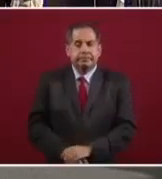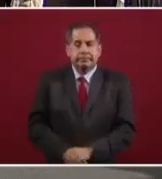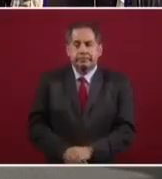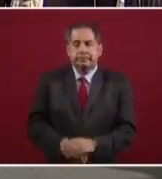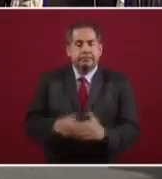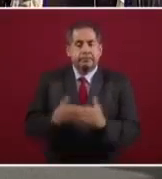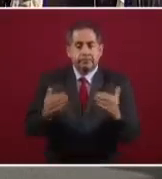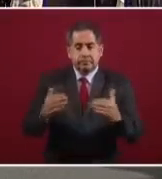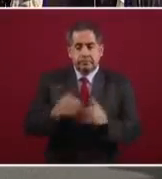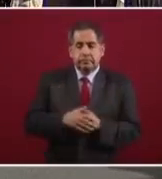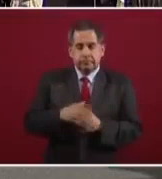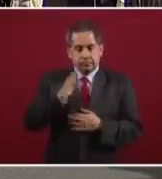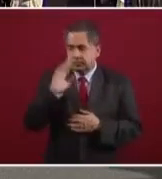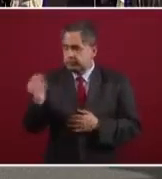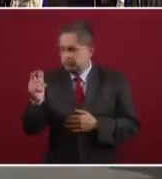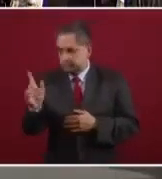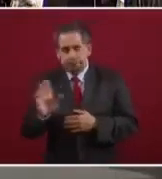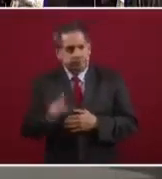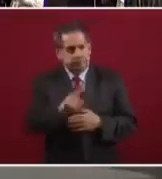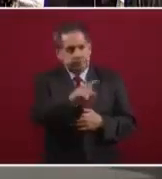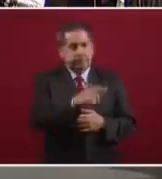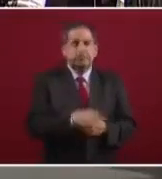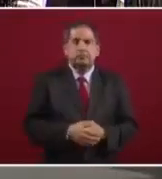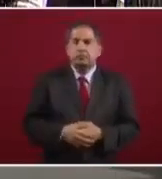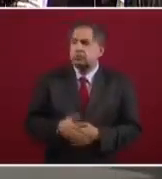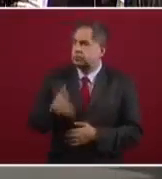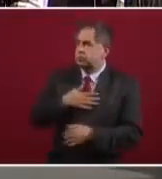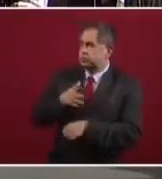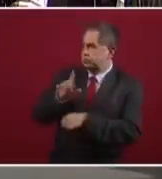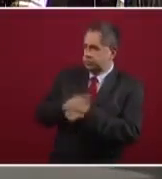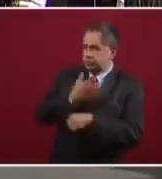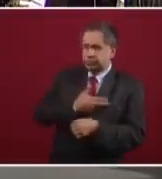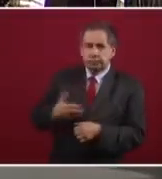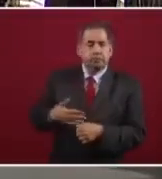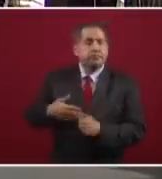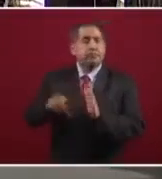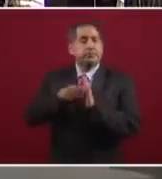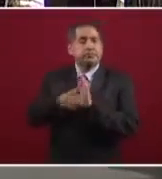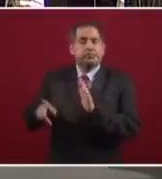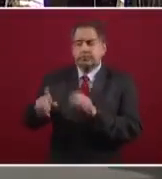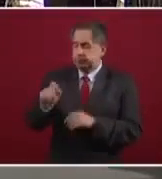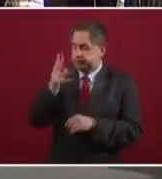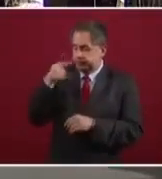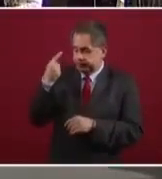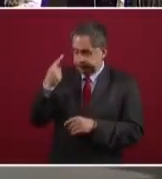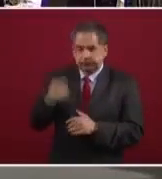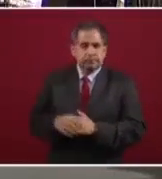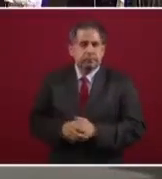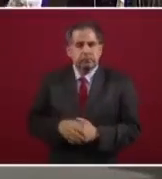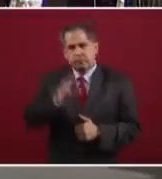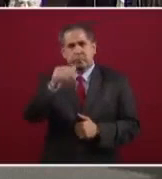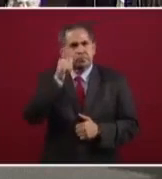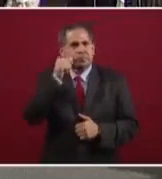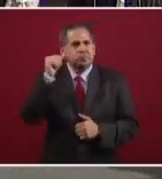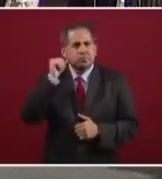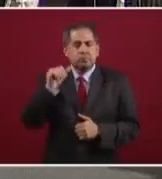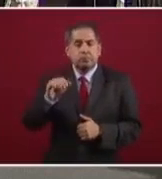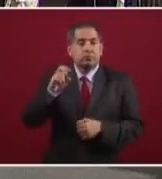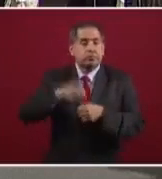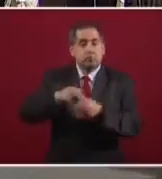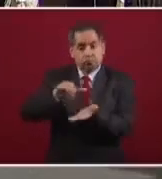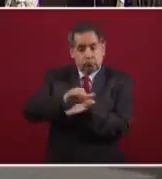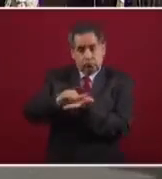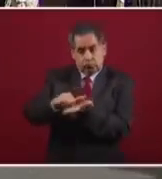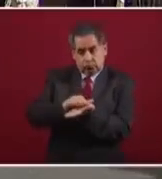A ver, pero vamos aquí con ella. Buenos días, presidente. Viana Benítez, del periódico 24 horas. Preguntarle, ayer la Fiscalía de Nueva York indicó que